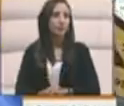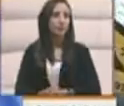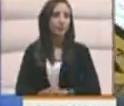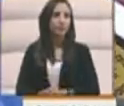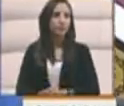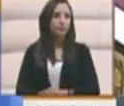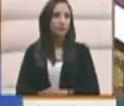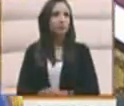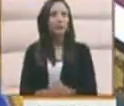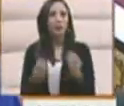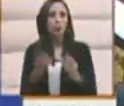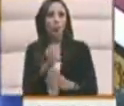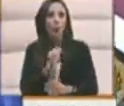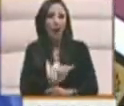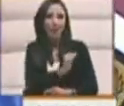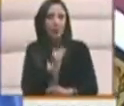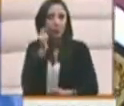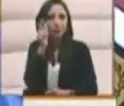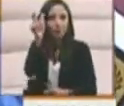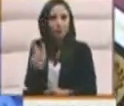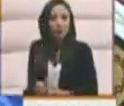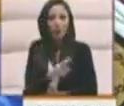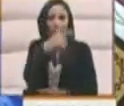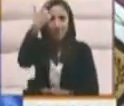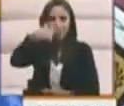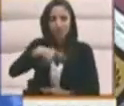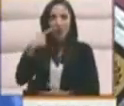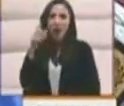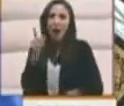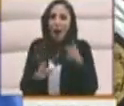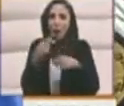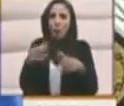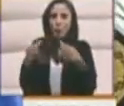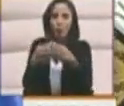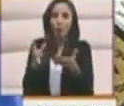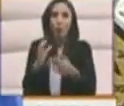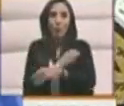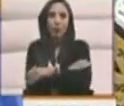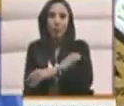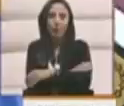La actitud de algunos grupos,